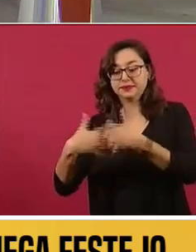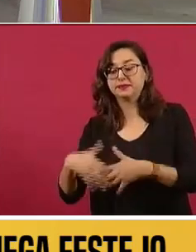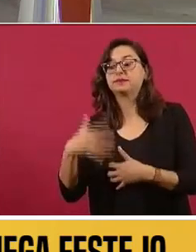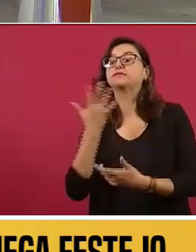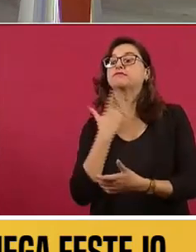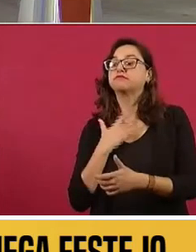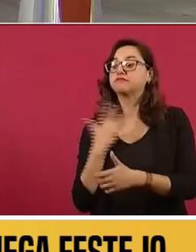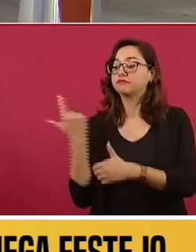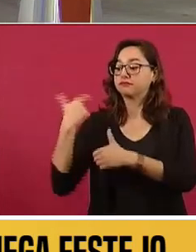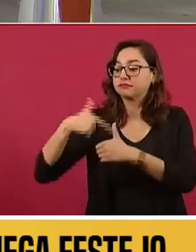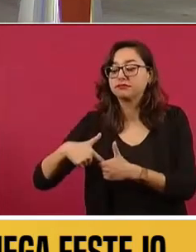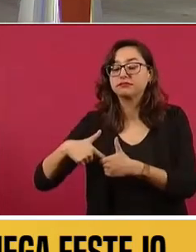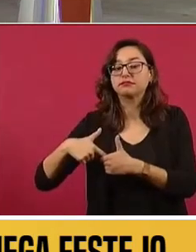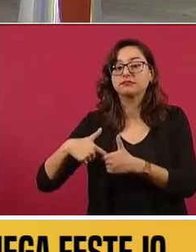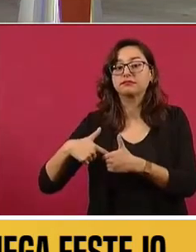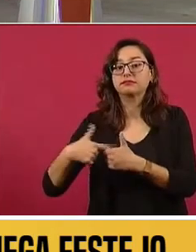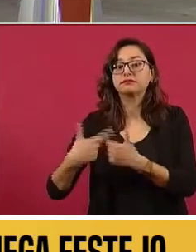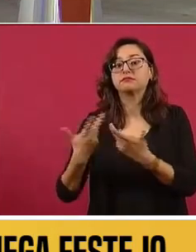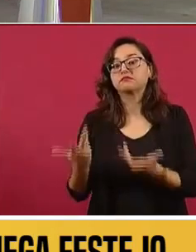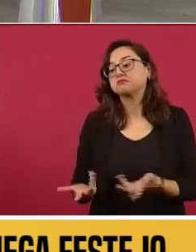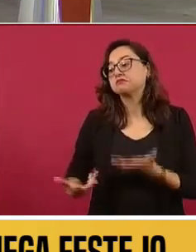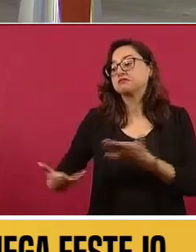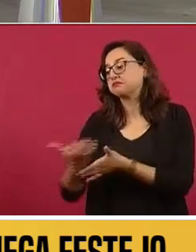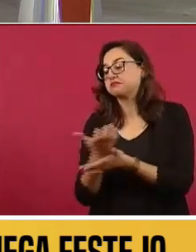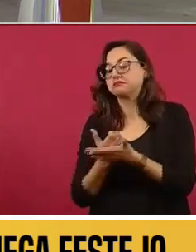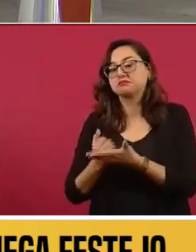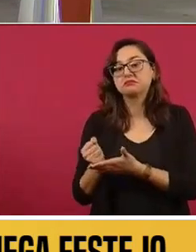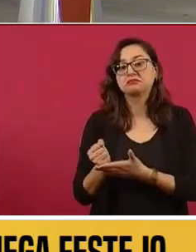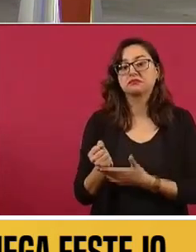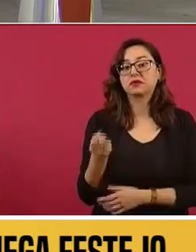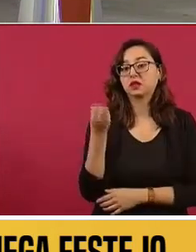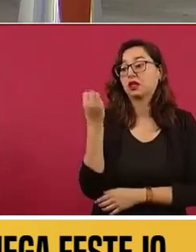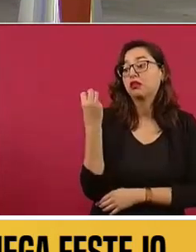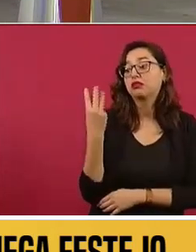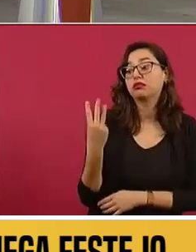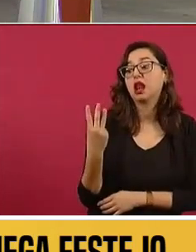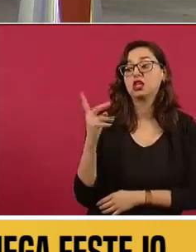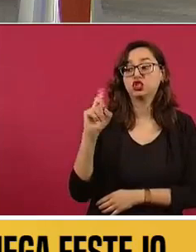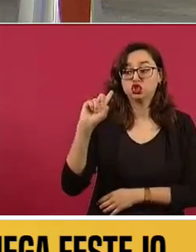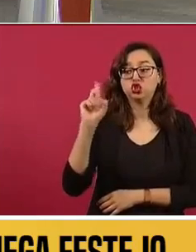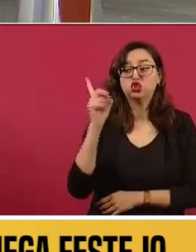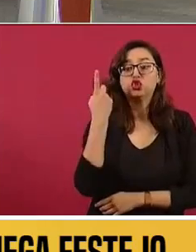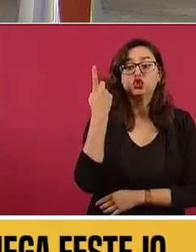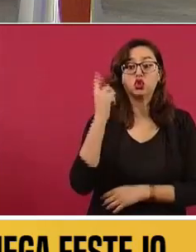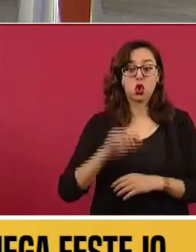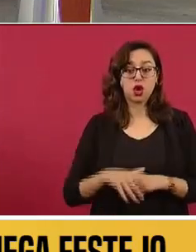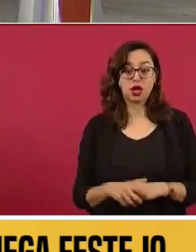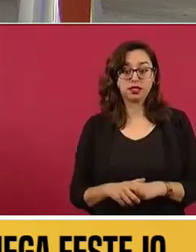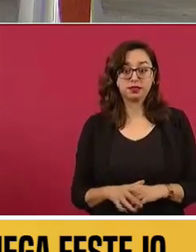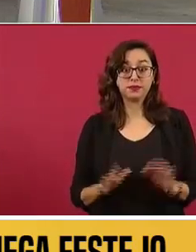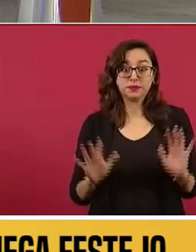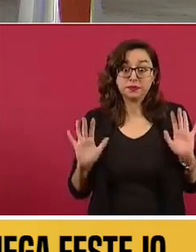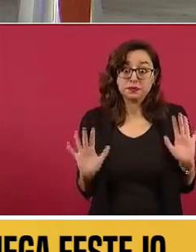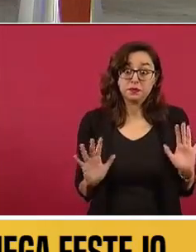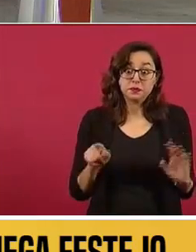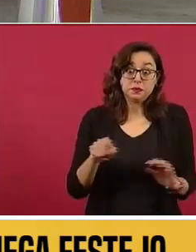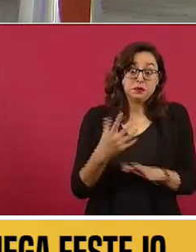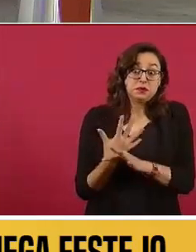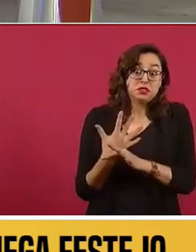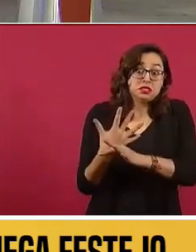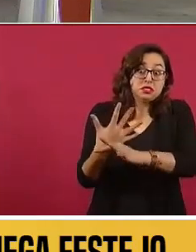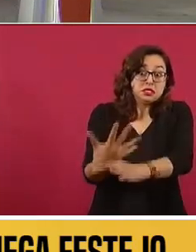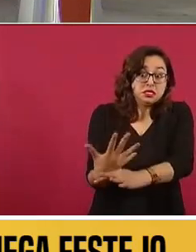petróleo, en el mejor de los casos, Pemex gana $3 por barril. Y conste que son